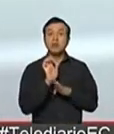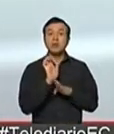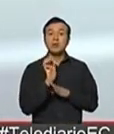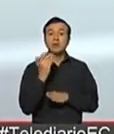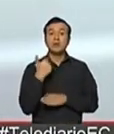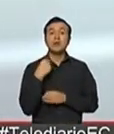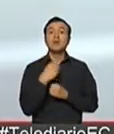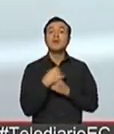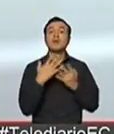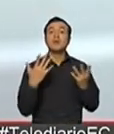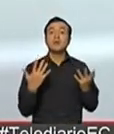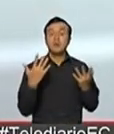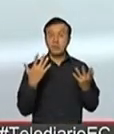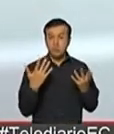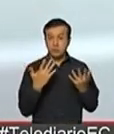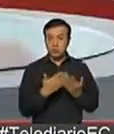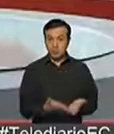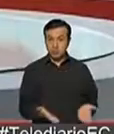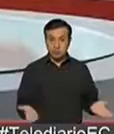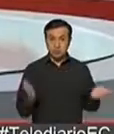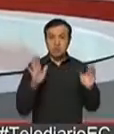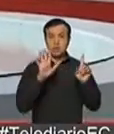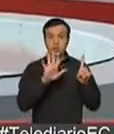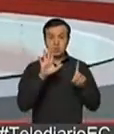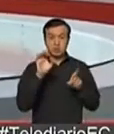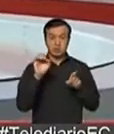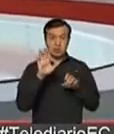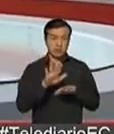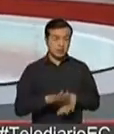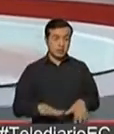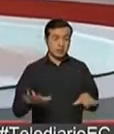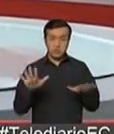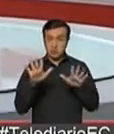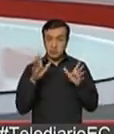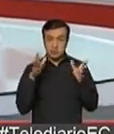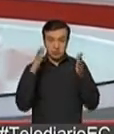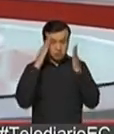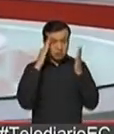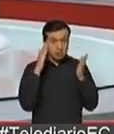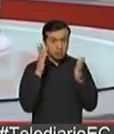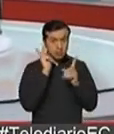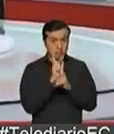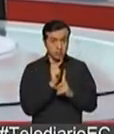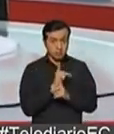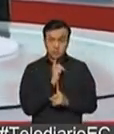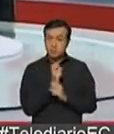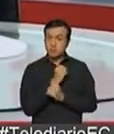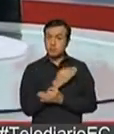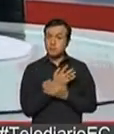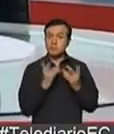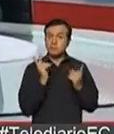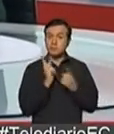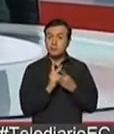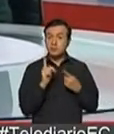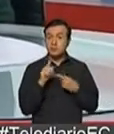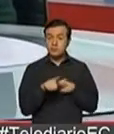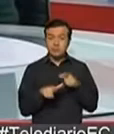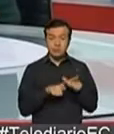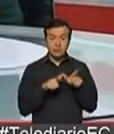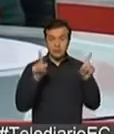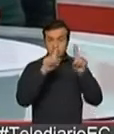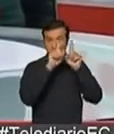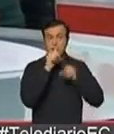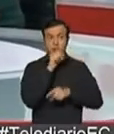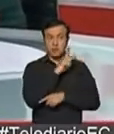tenemos aproximadamente más de 60 urbanizaciones que están dirigidas a este aspecto. Tenemos el sector privado